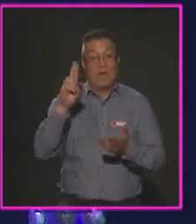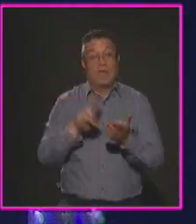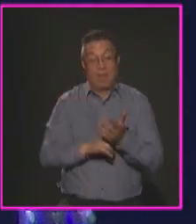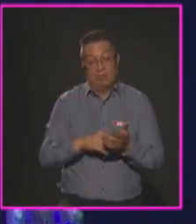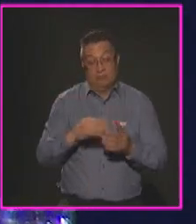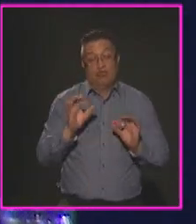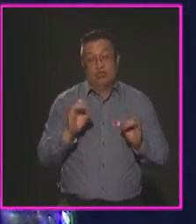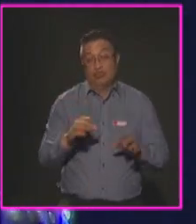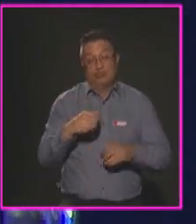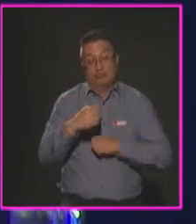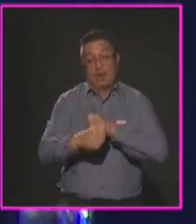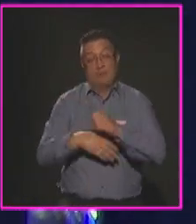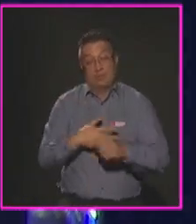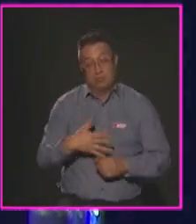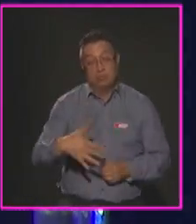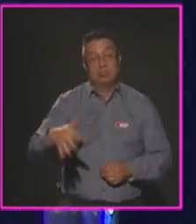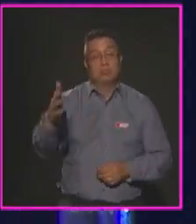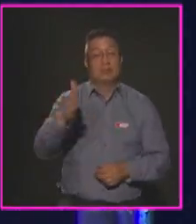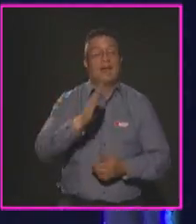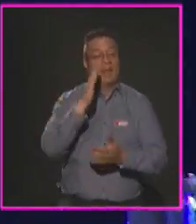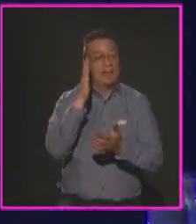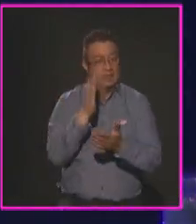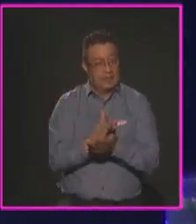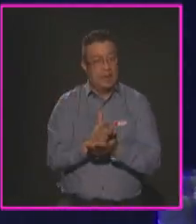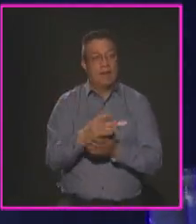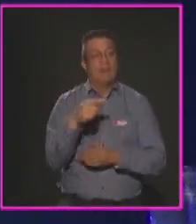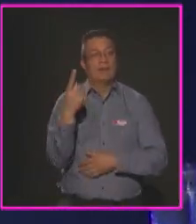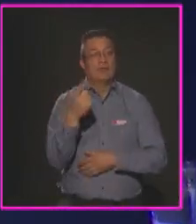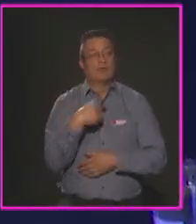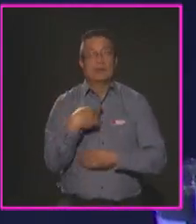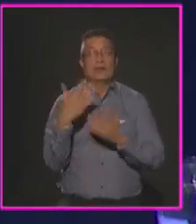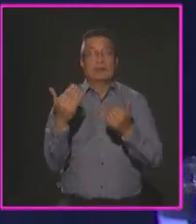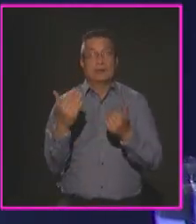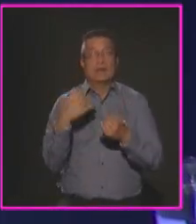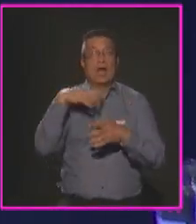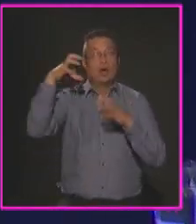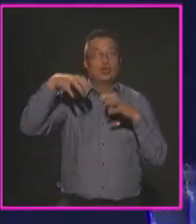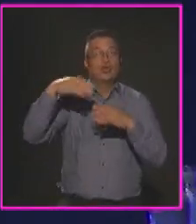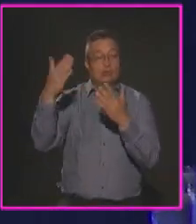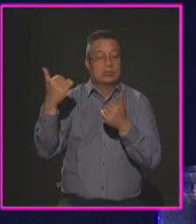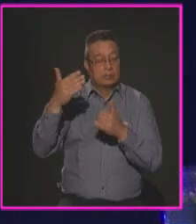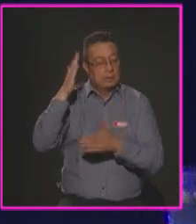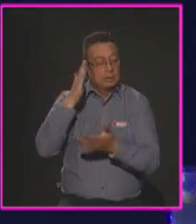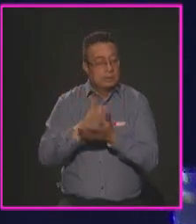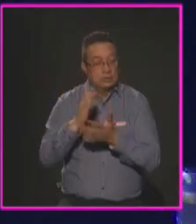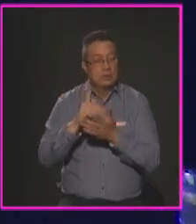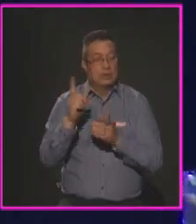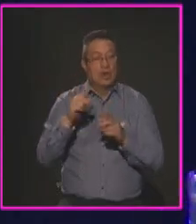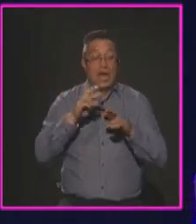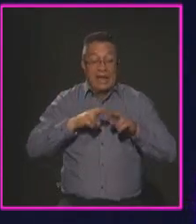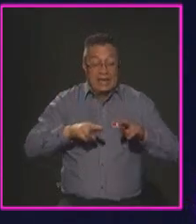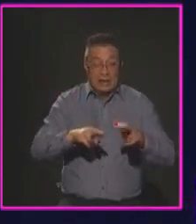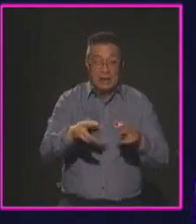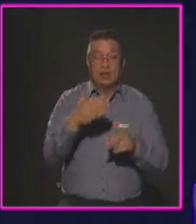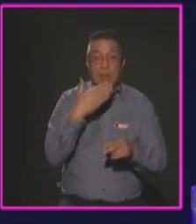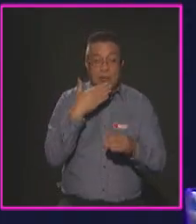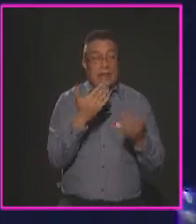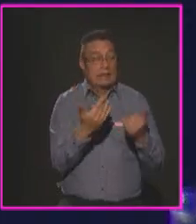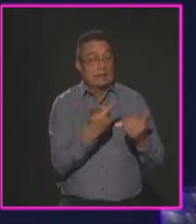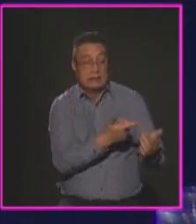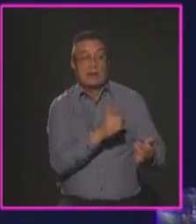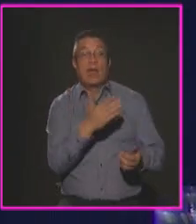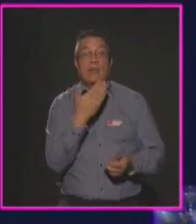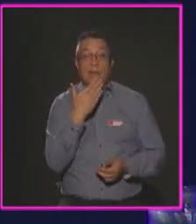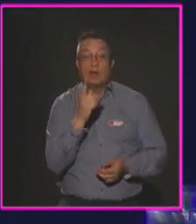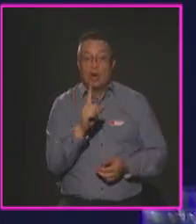unos años más. Entonces tenemos que dejar de depender de las lluvias, tenemos que dejar de depender de los ríos incluso. ¿Por qué? Porque